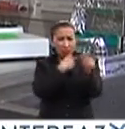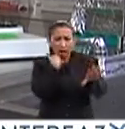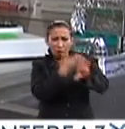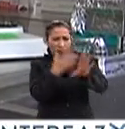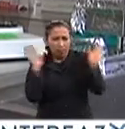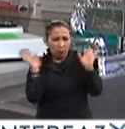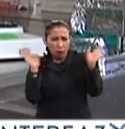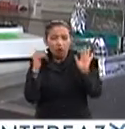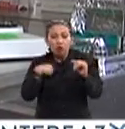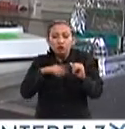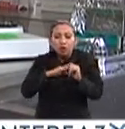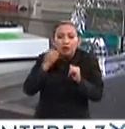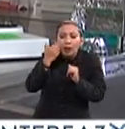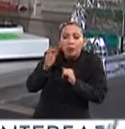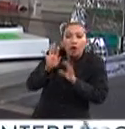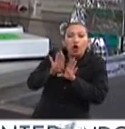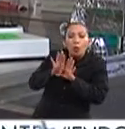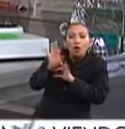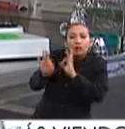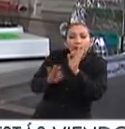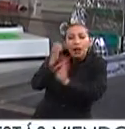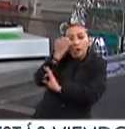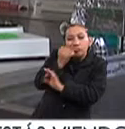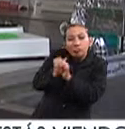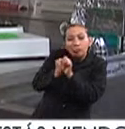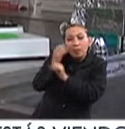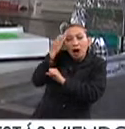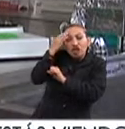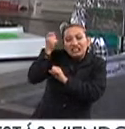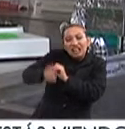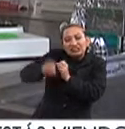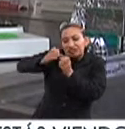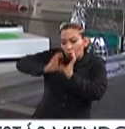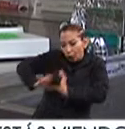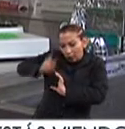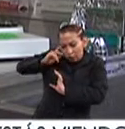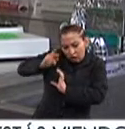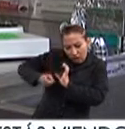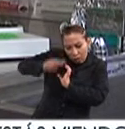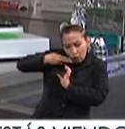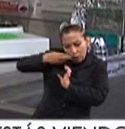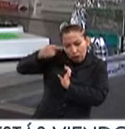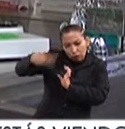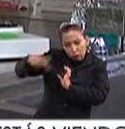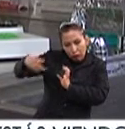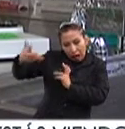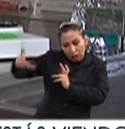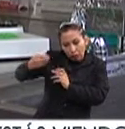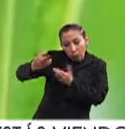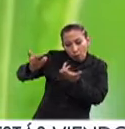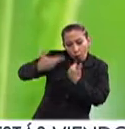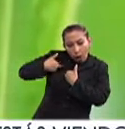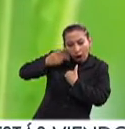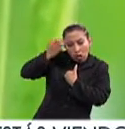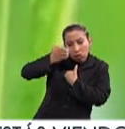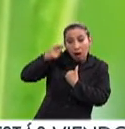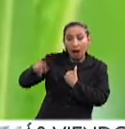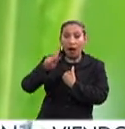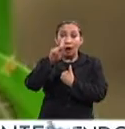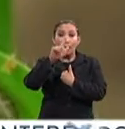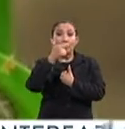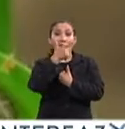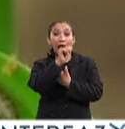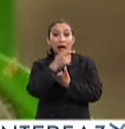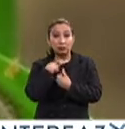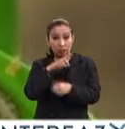¿no? Tratamos de estudiarlos para conocerlos y poder aplicar lo que ellos mismos nos dan, ¿no? Las plagas